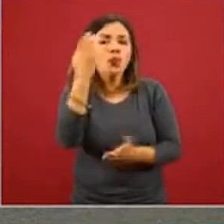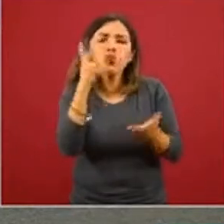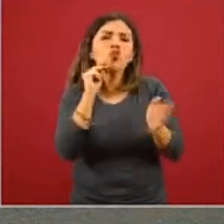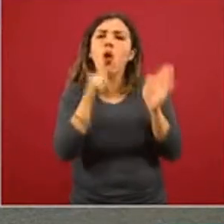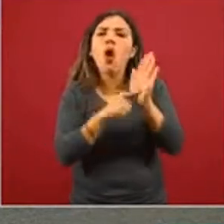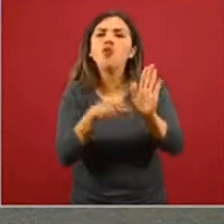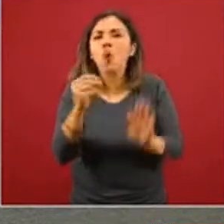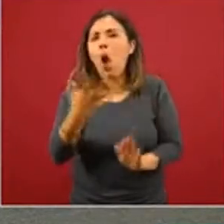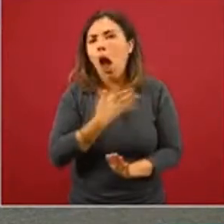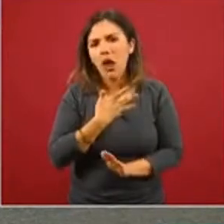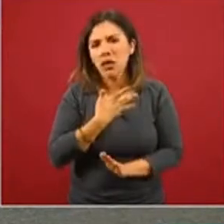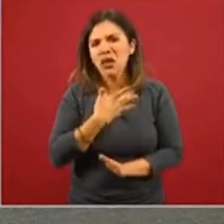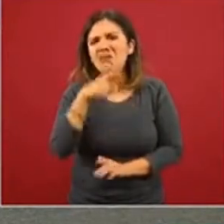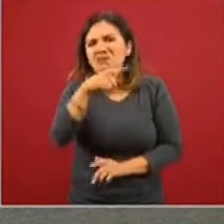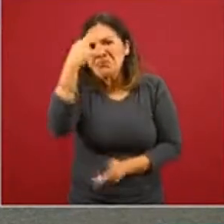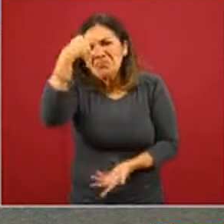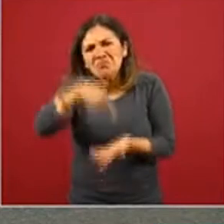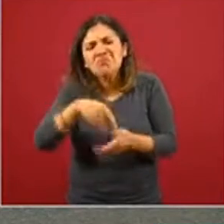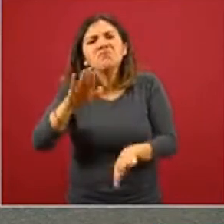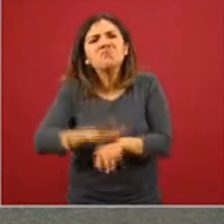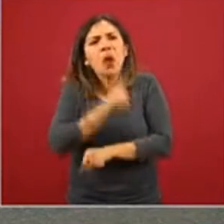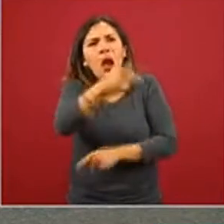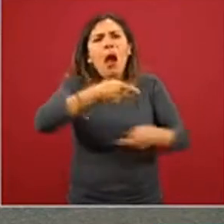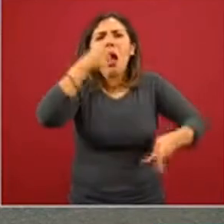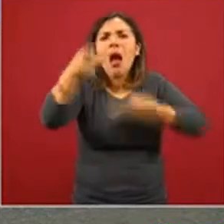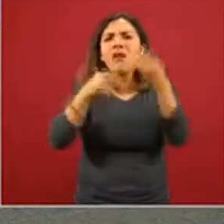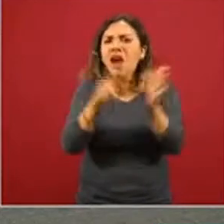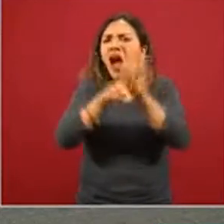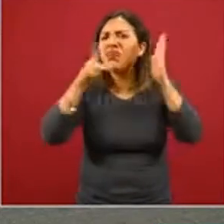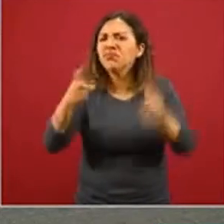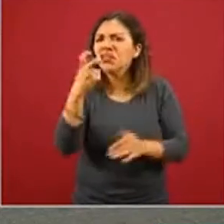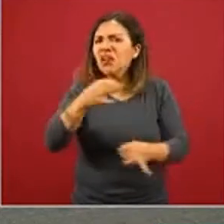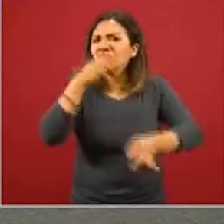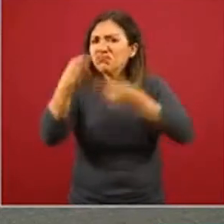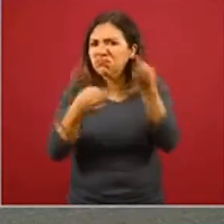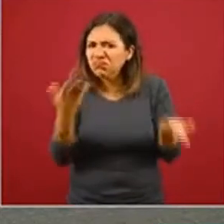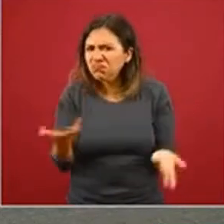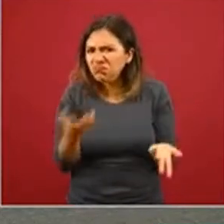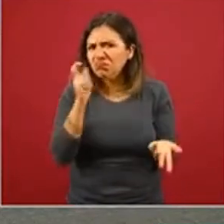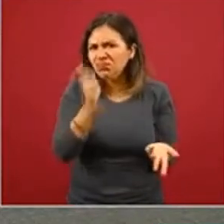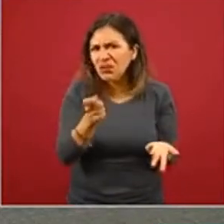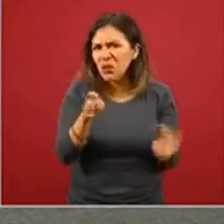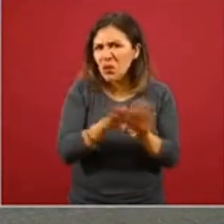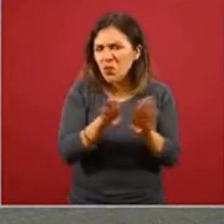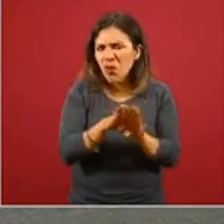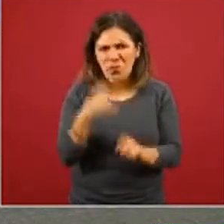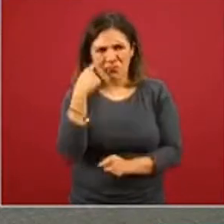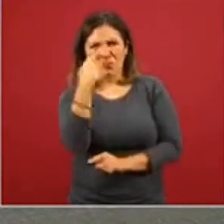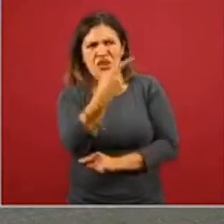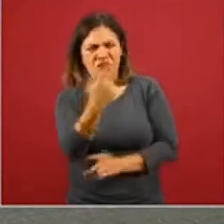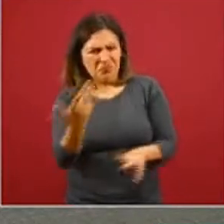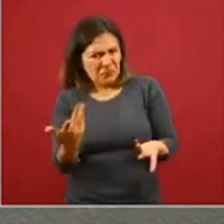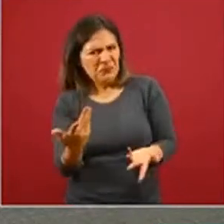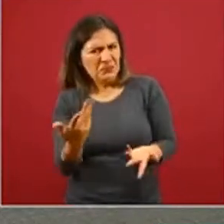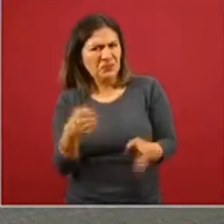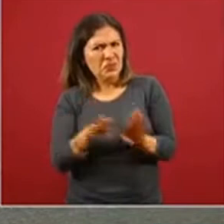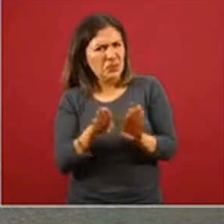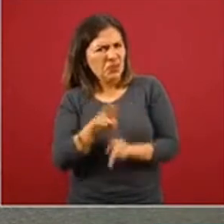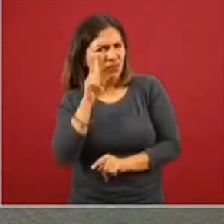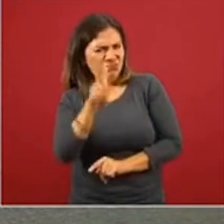pública. ¿A qué cree usted, considera que esto se deba? Es algo que llama la atención, pero